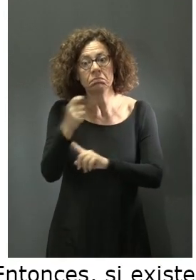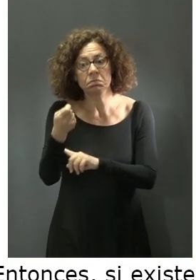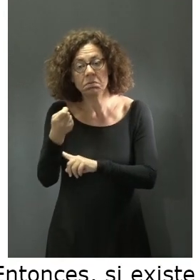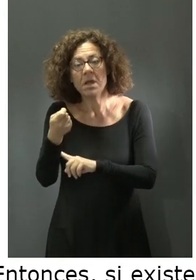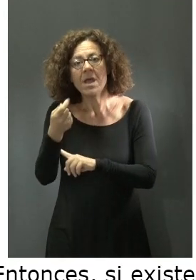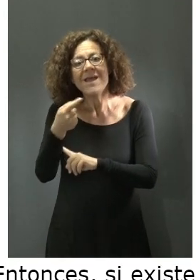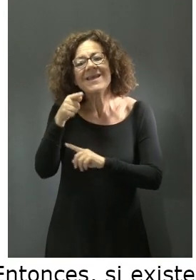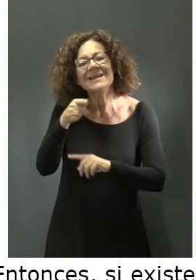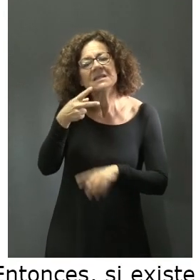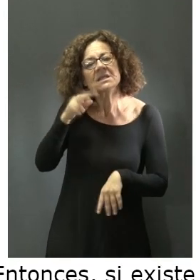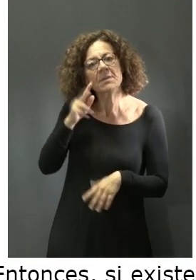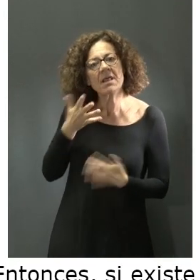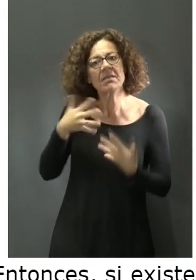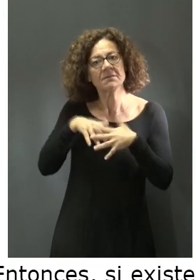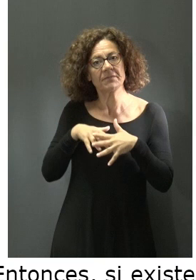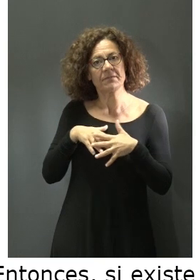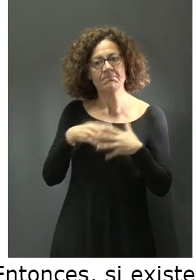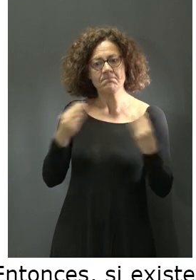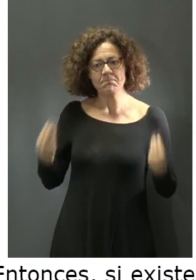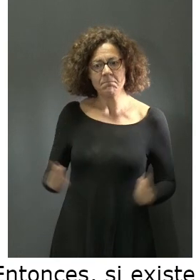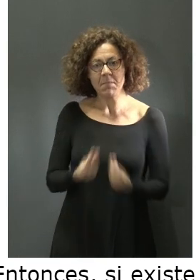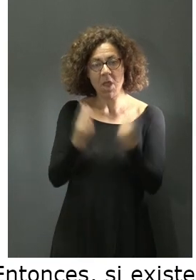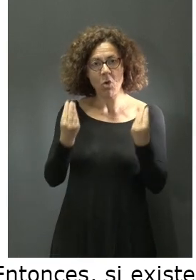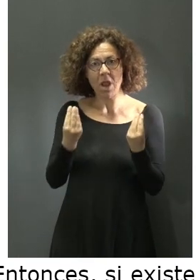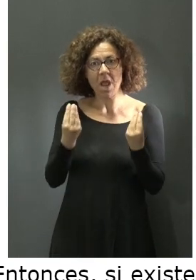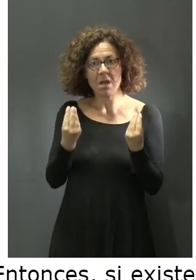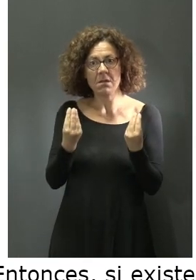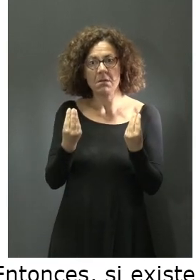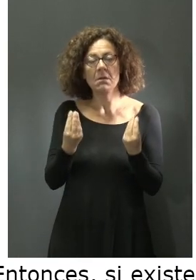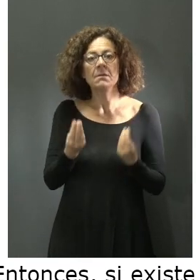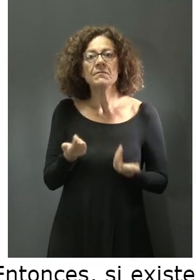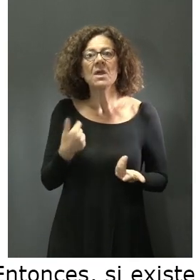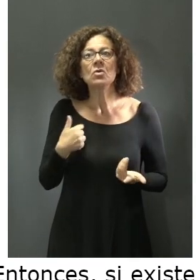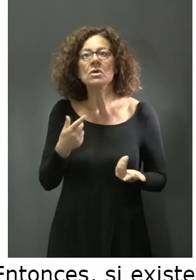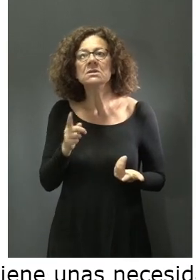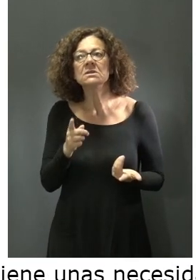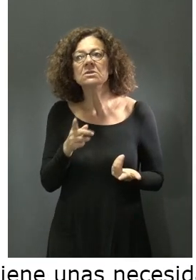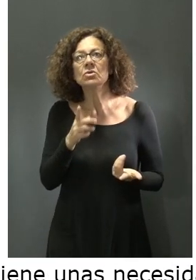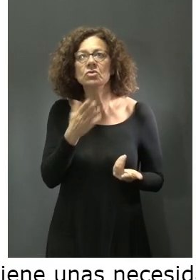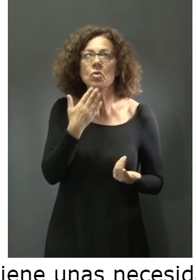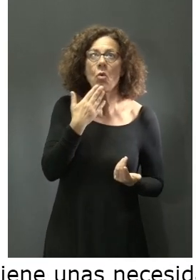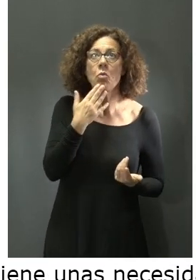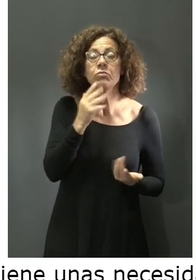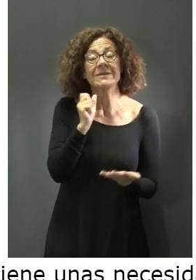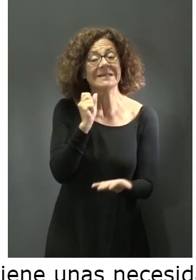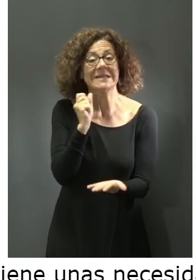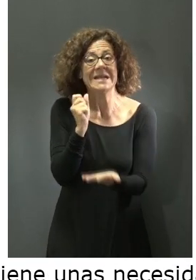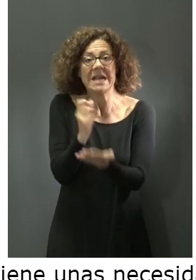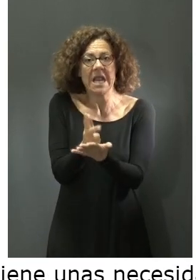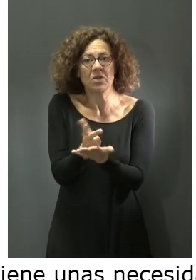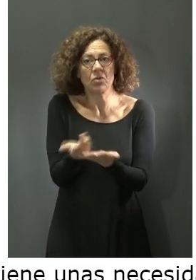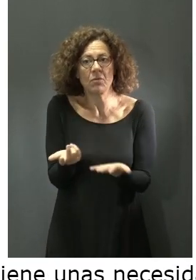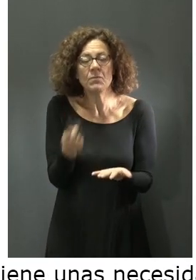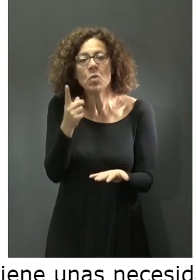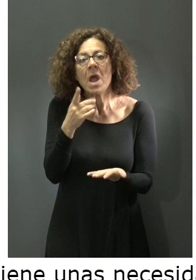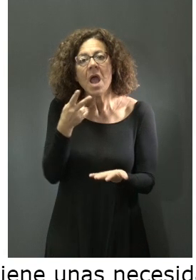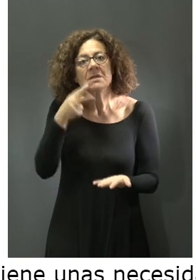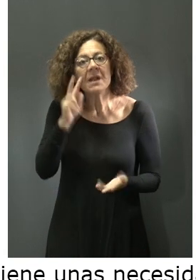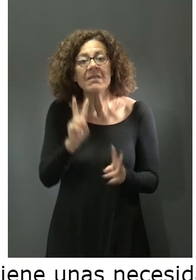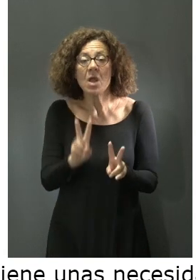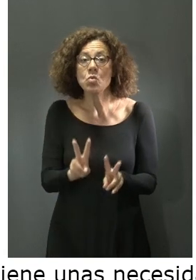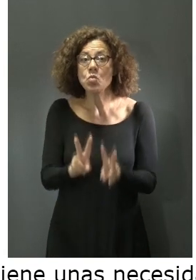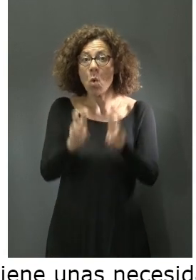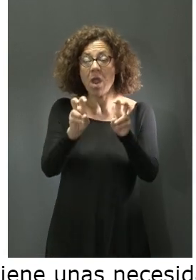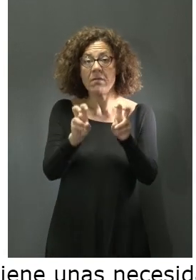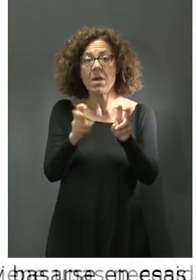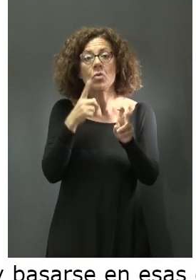esas experiencias para mejorarlas. Si no, joder, pues tomárnoslo eso como un reto, como una experiencia nueva,